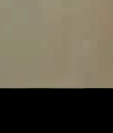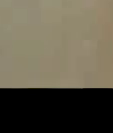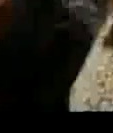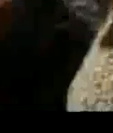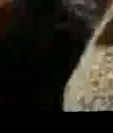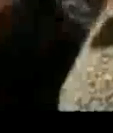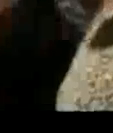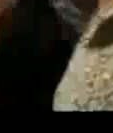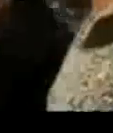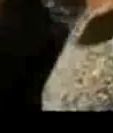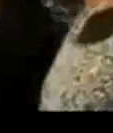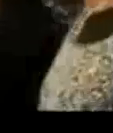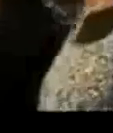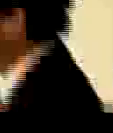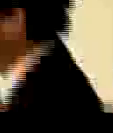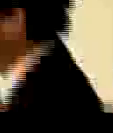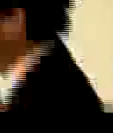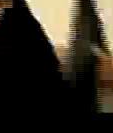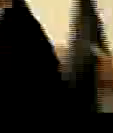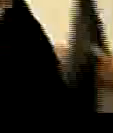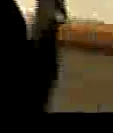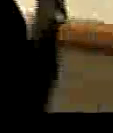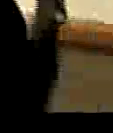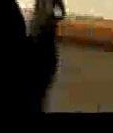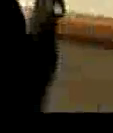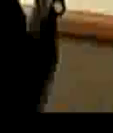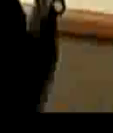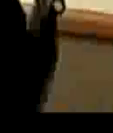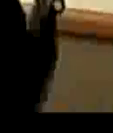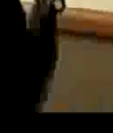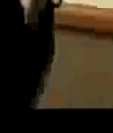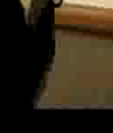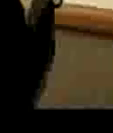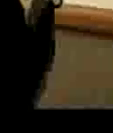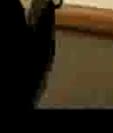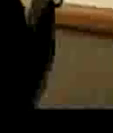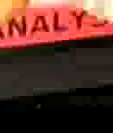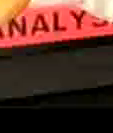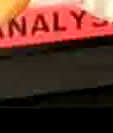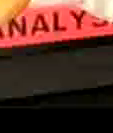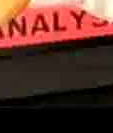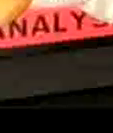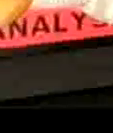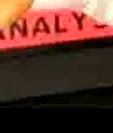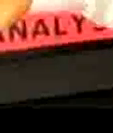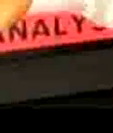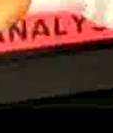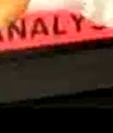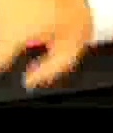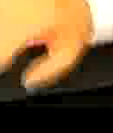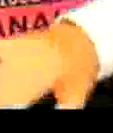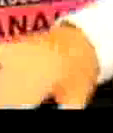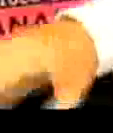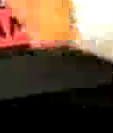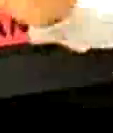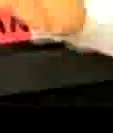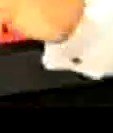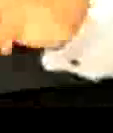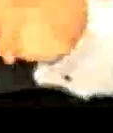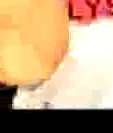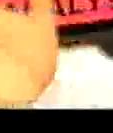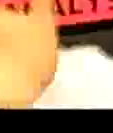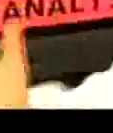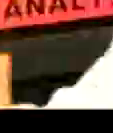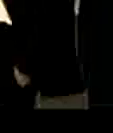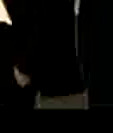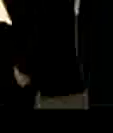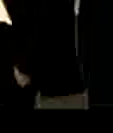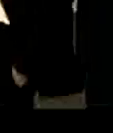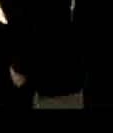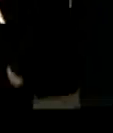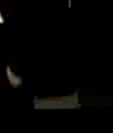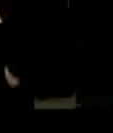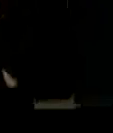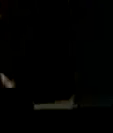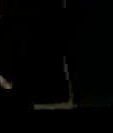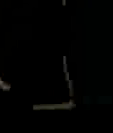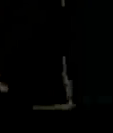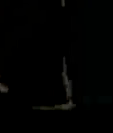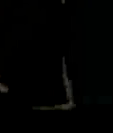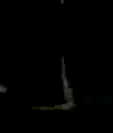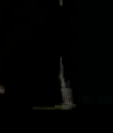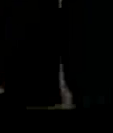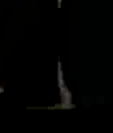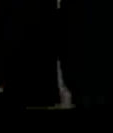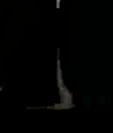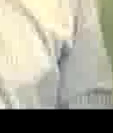la educación del país. Un crédito a través de un bono de 1.500 millones de dólares en las mejores